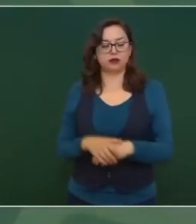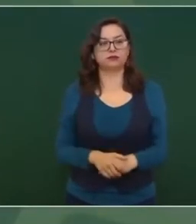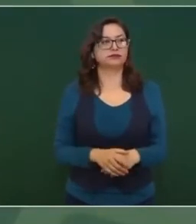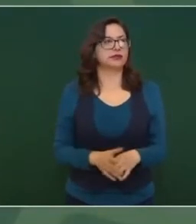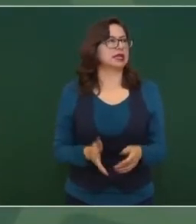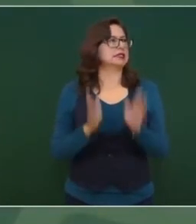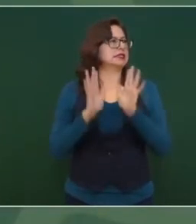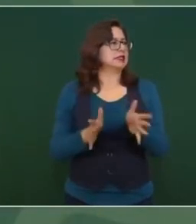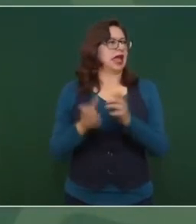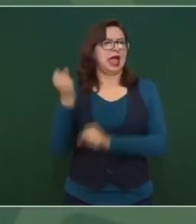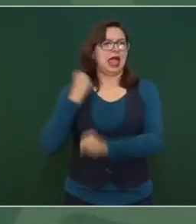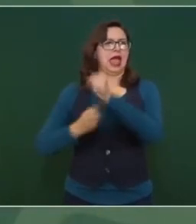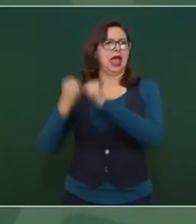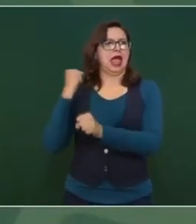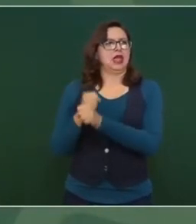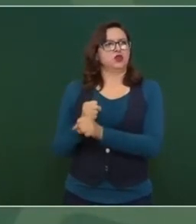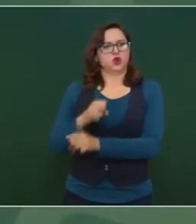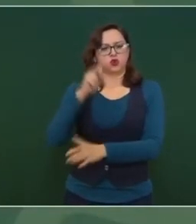en el 2012